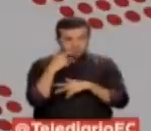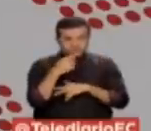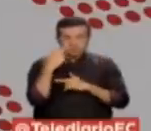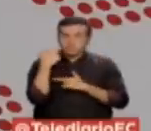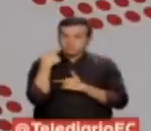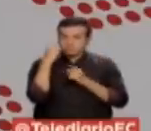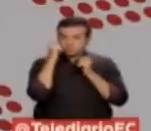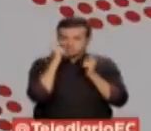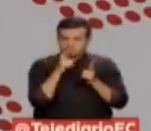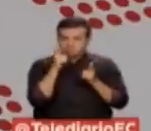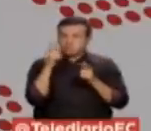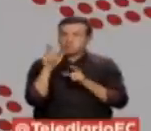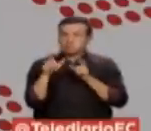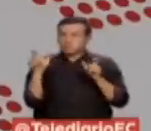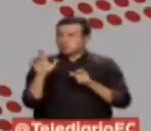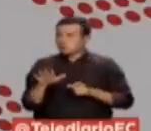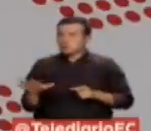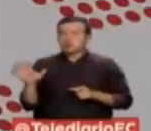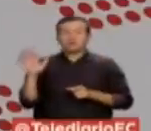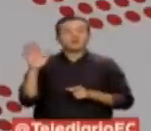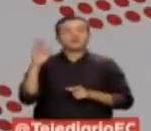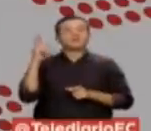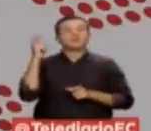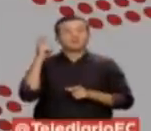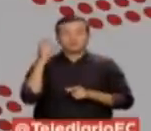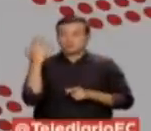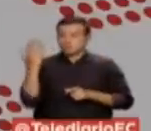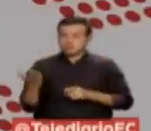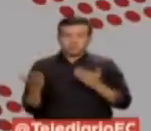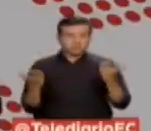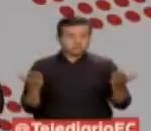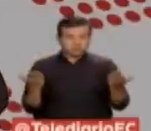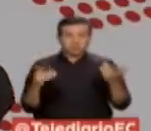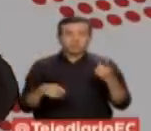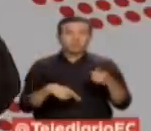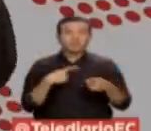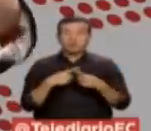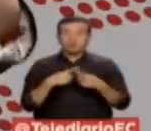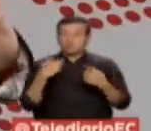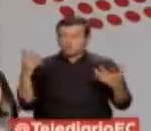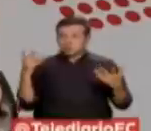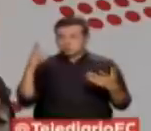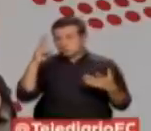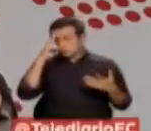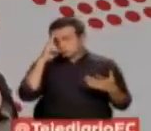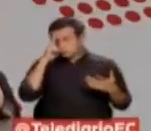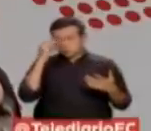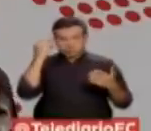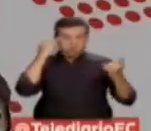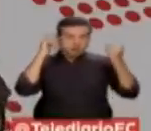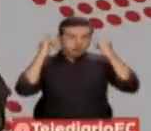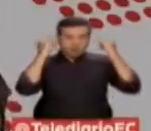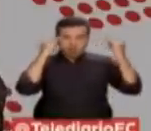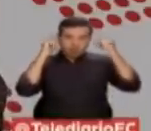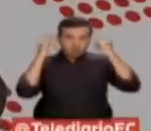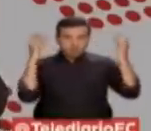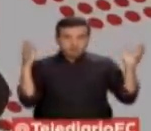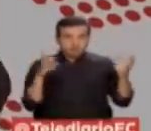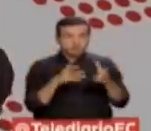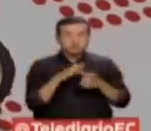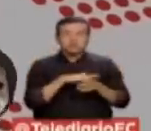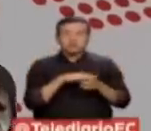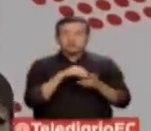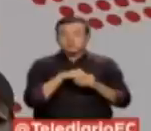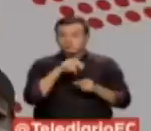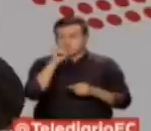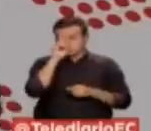indispensable ya como ciudadanos que podamos diferenciar cuando nos están enganchando en una de estas iniciativas que lo que hacen es